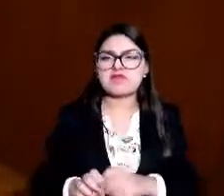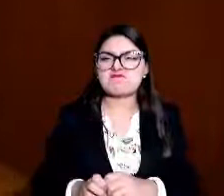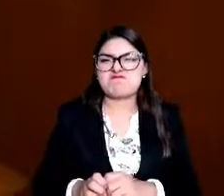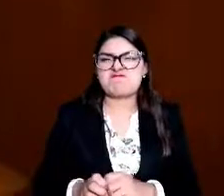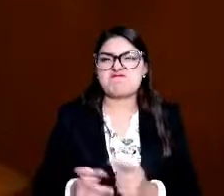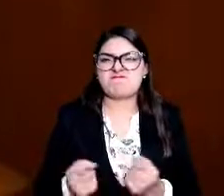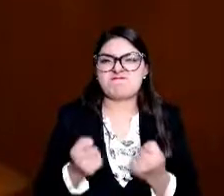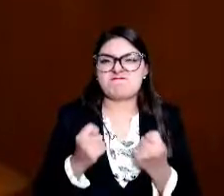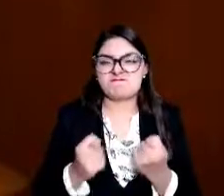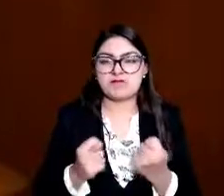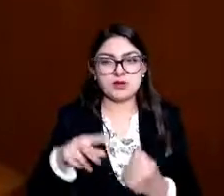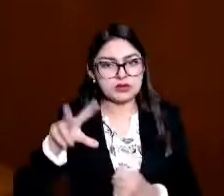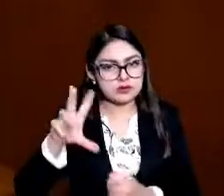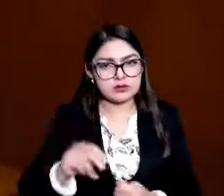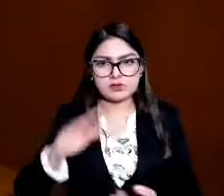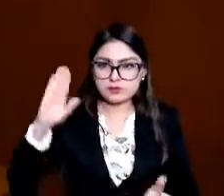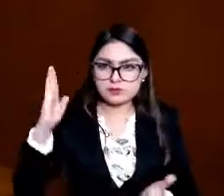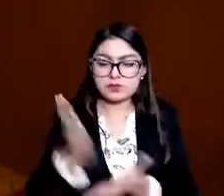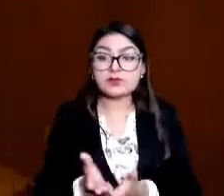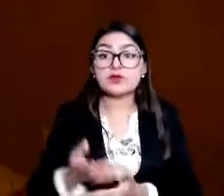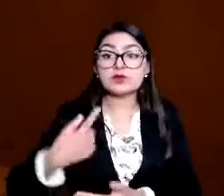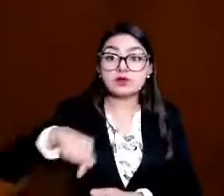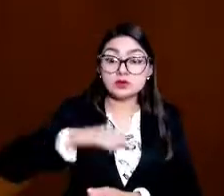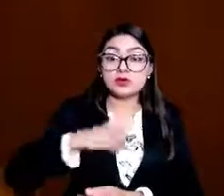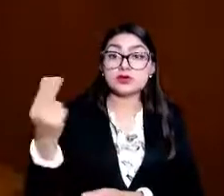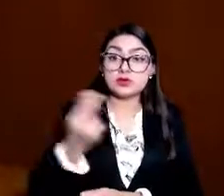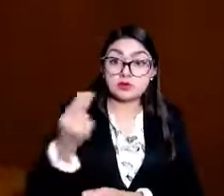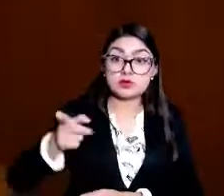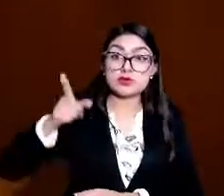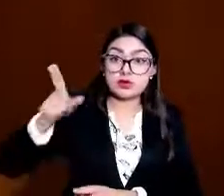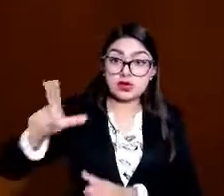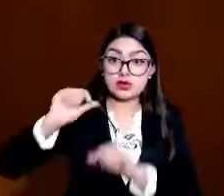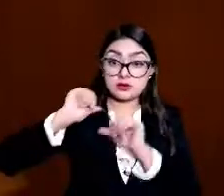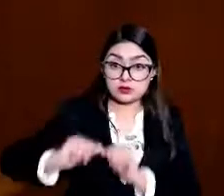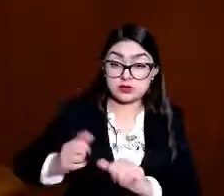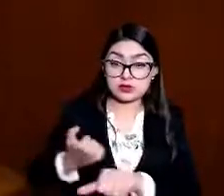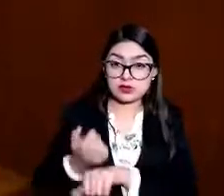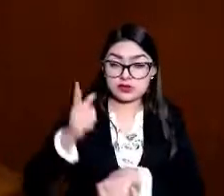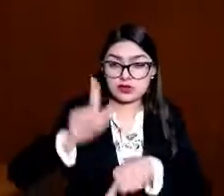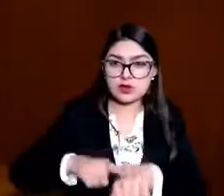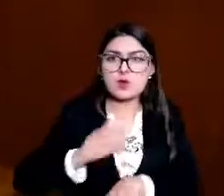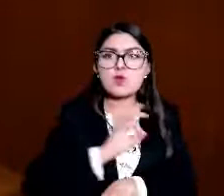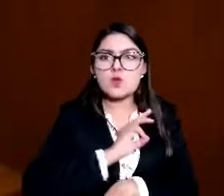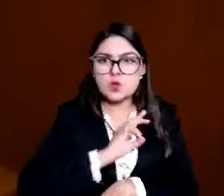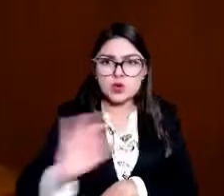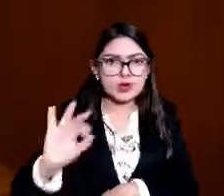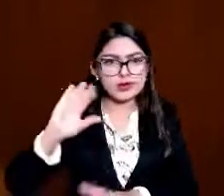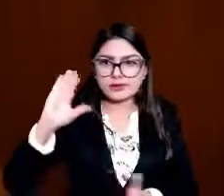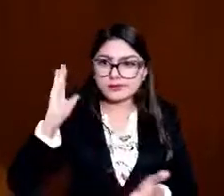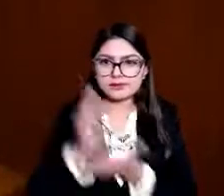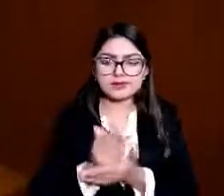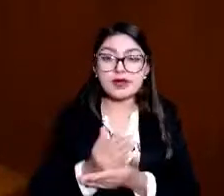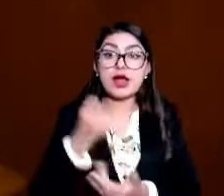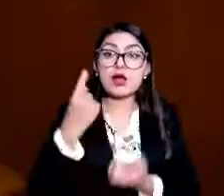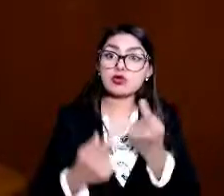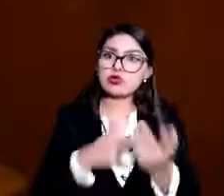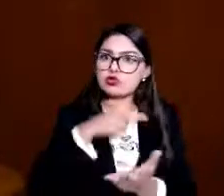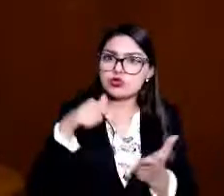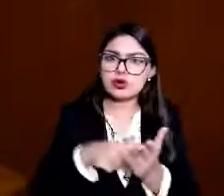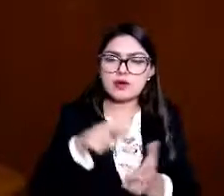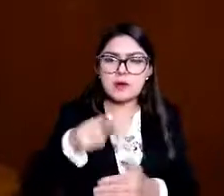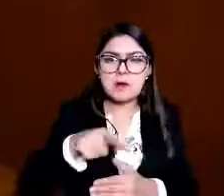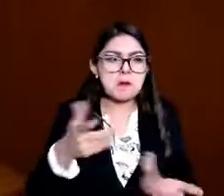estatales y municipales detengan las autorizaciones para no construir en lugares donde las condiciones no lo